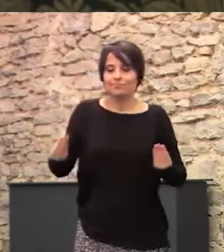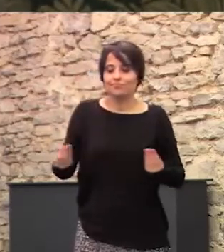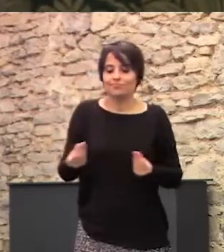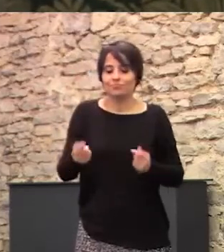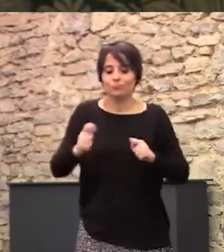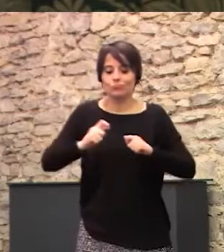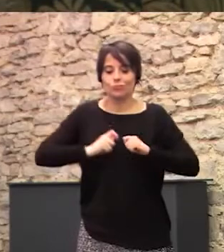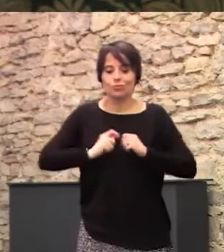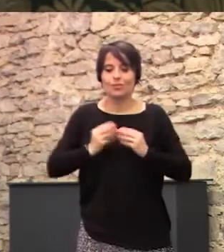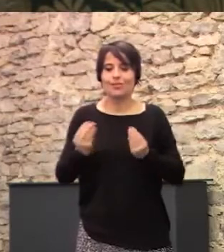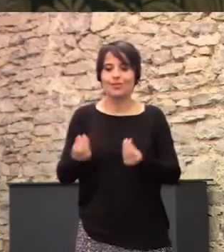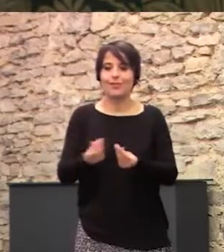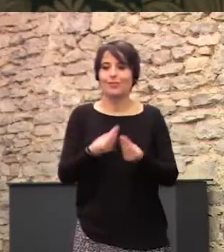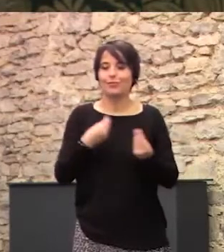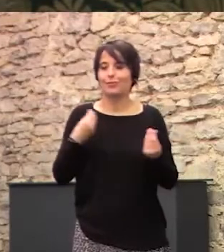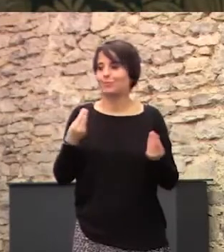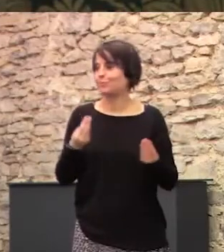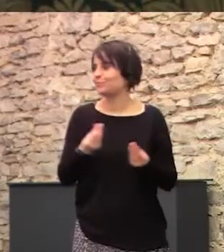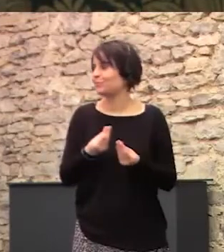una inmensa